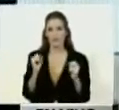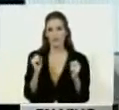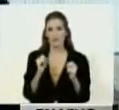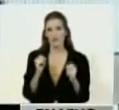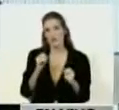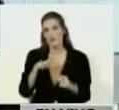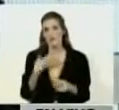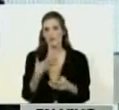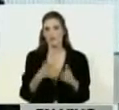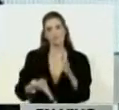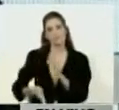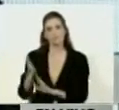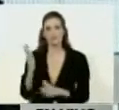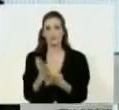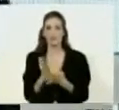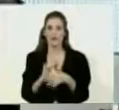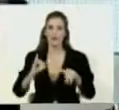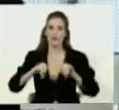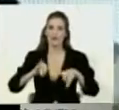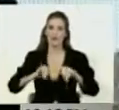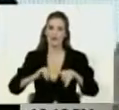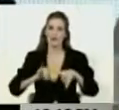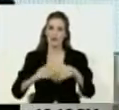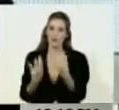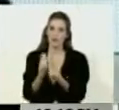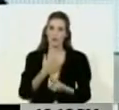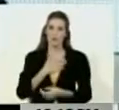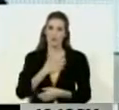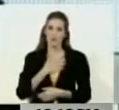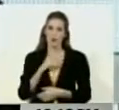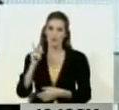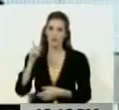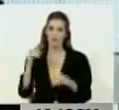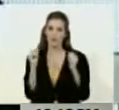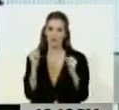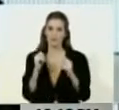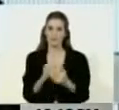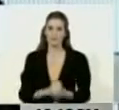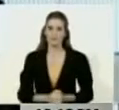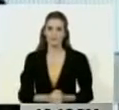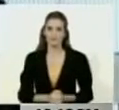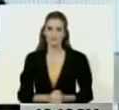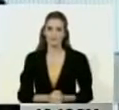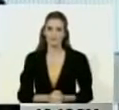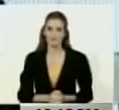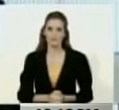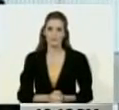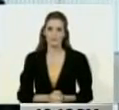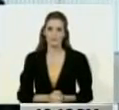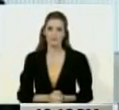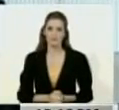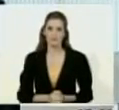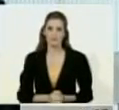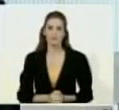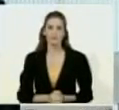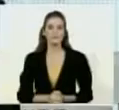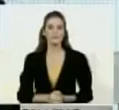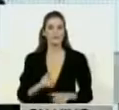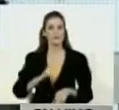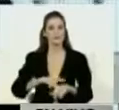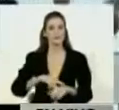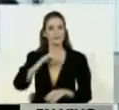él irse a estudiar ingeniería conmigo allá, estar conmigo en Mérida. En ese